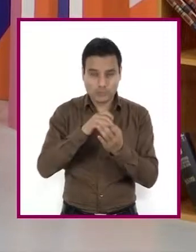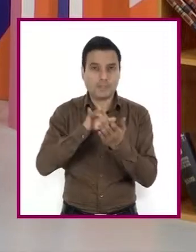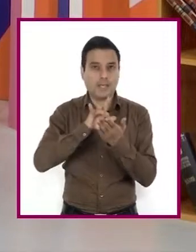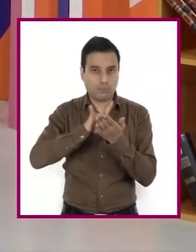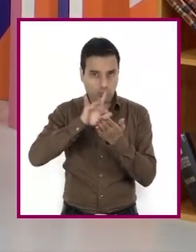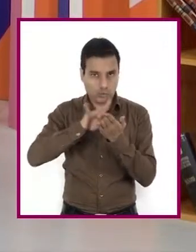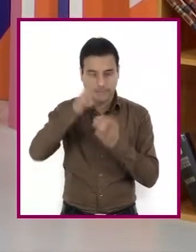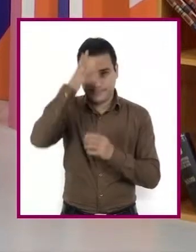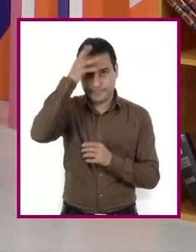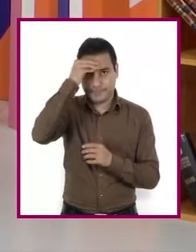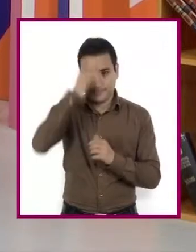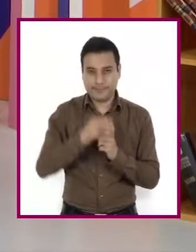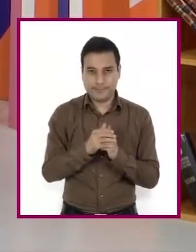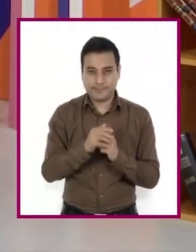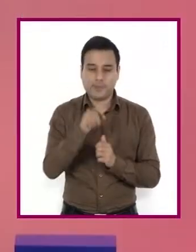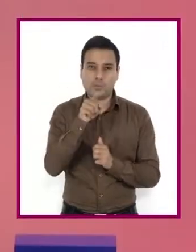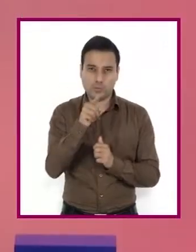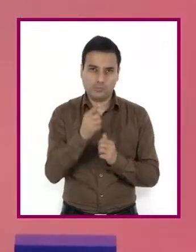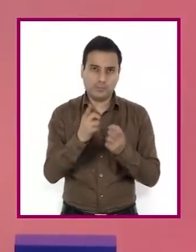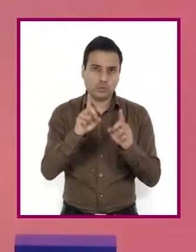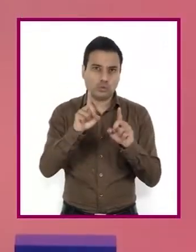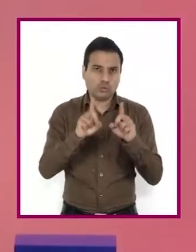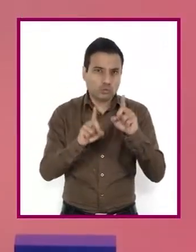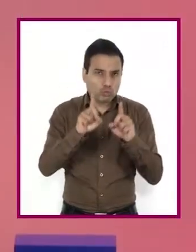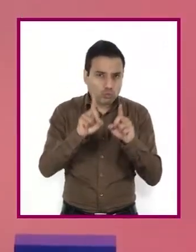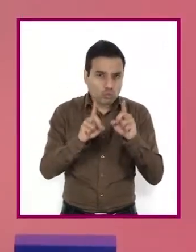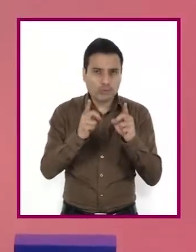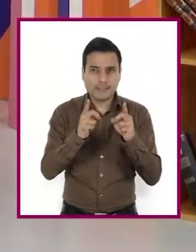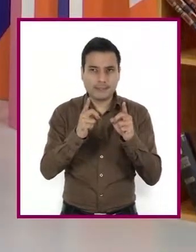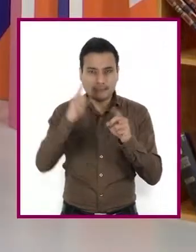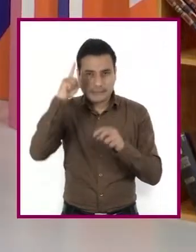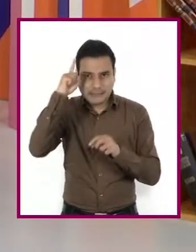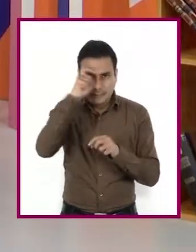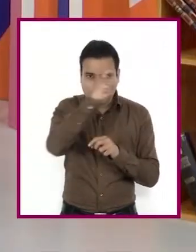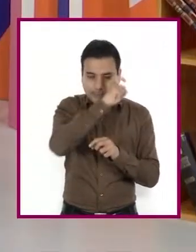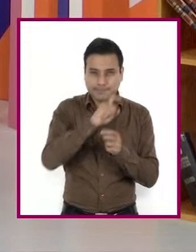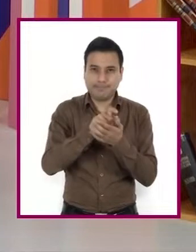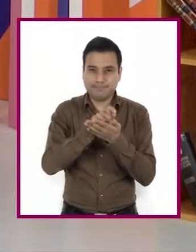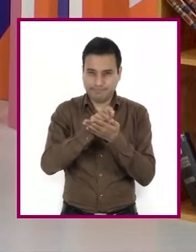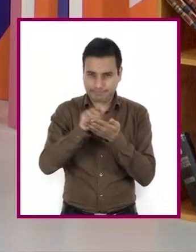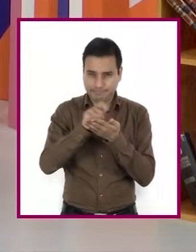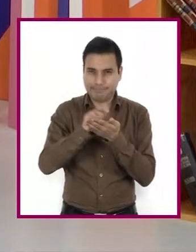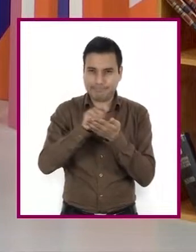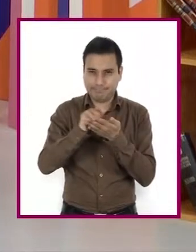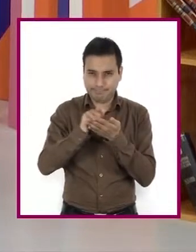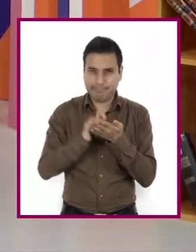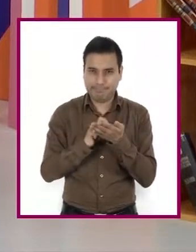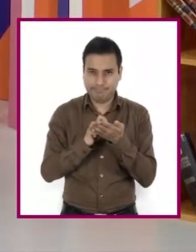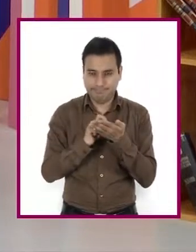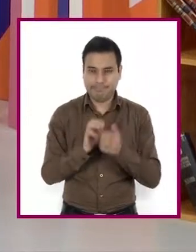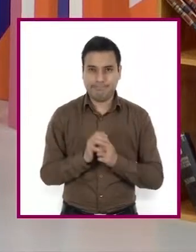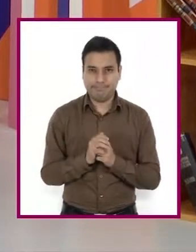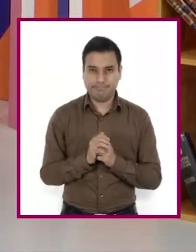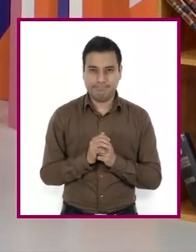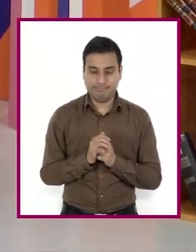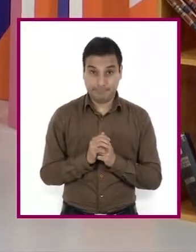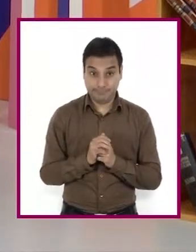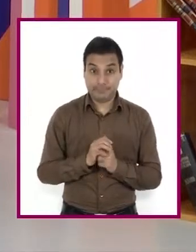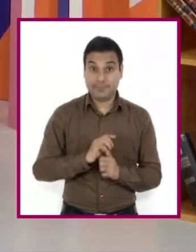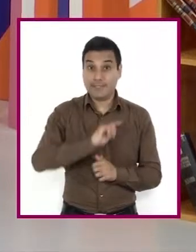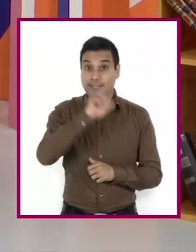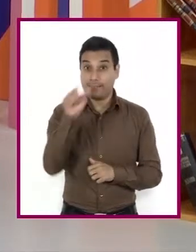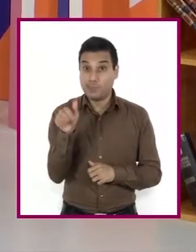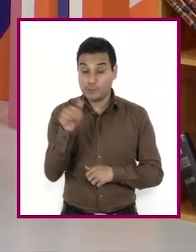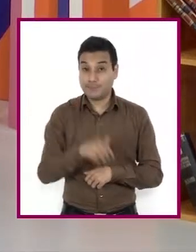que les recomiendo llevar un registro de las dudas, inquietudes o dificultades que surjan al resolver los planteamientos, pues muchas de estas